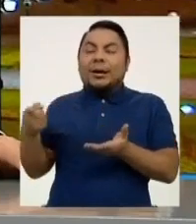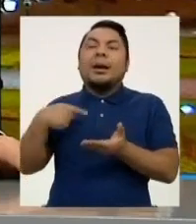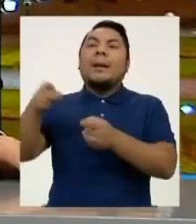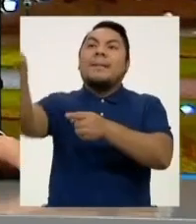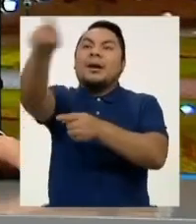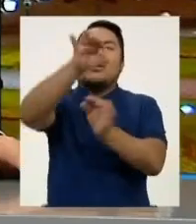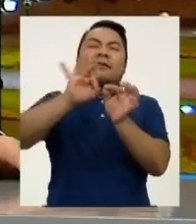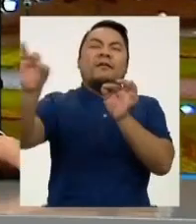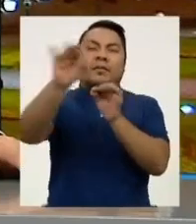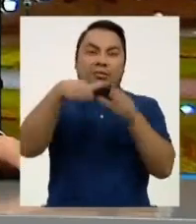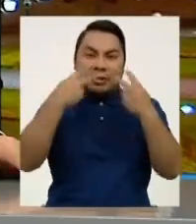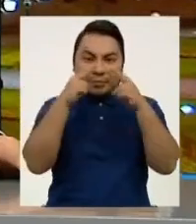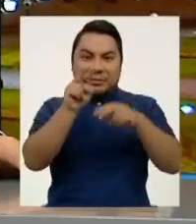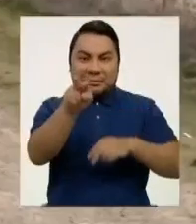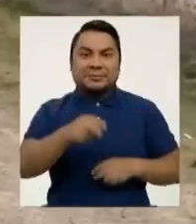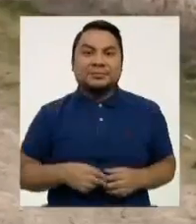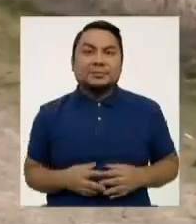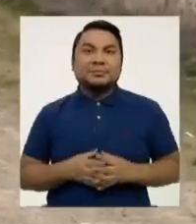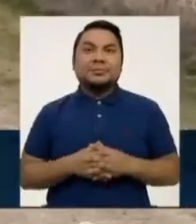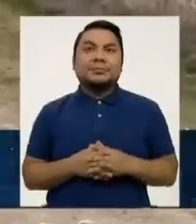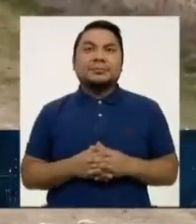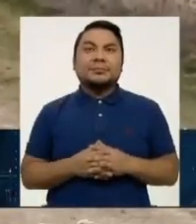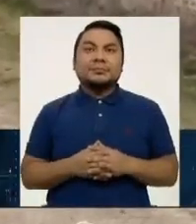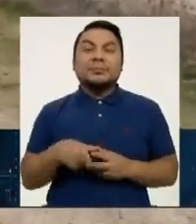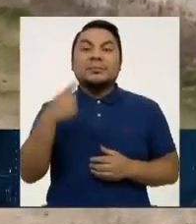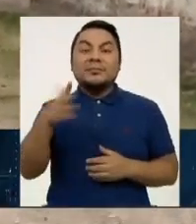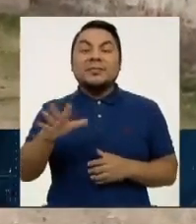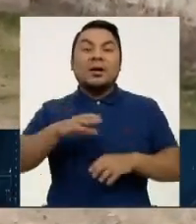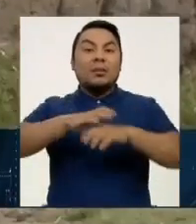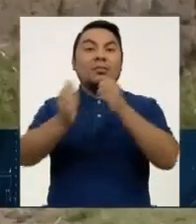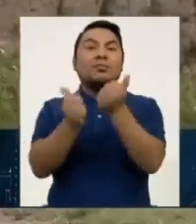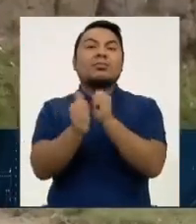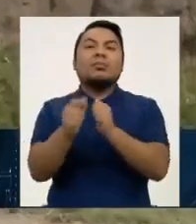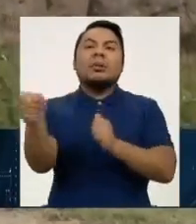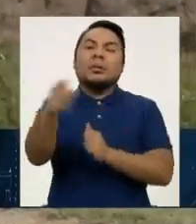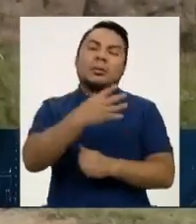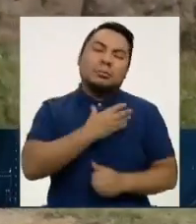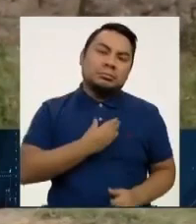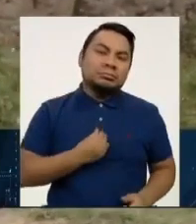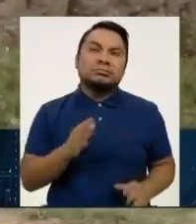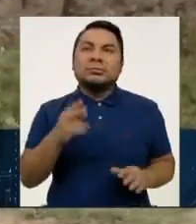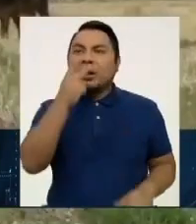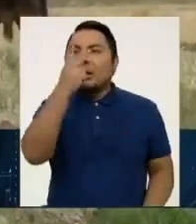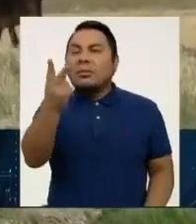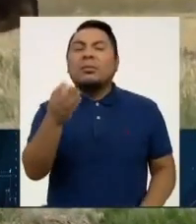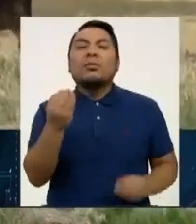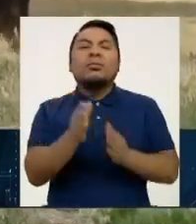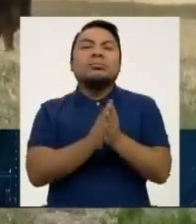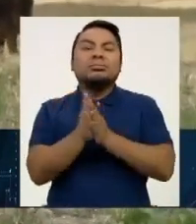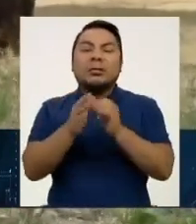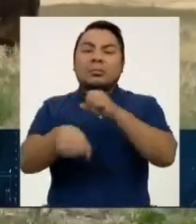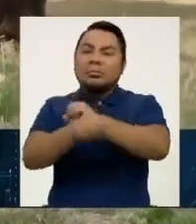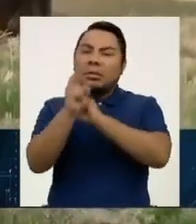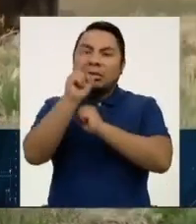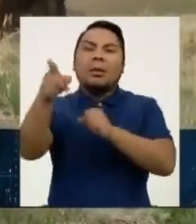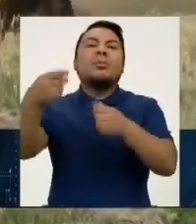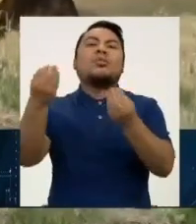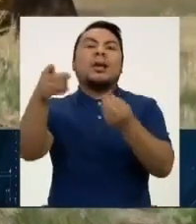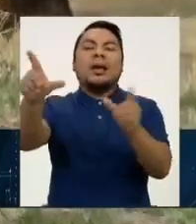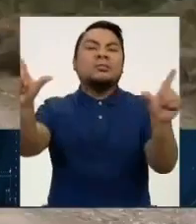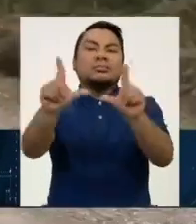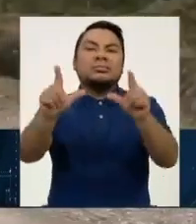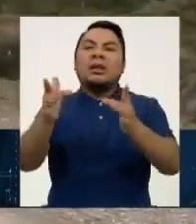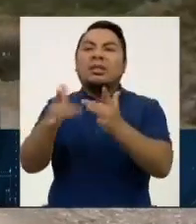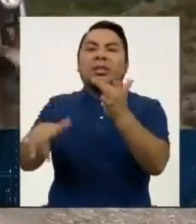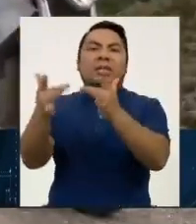la FIFA. Veamos. Días previos al Mundial se sentían desmotivados porque no iban a disfrutar de los partidos, en especial